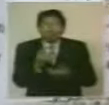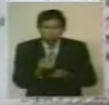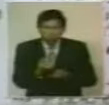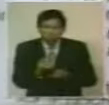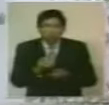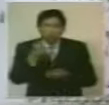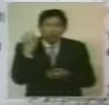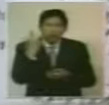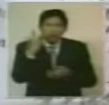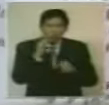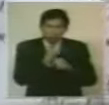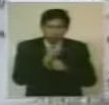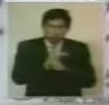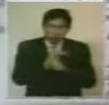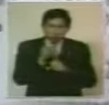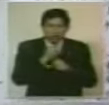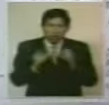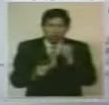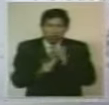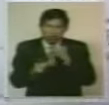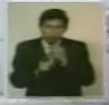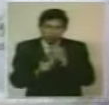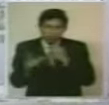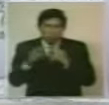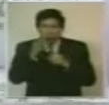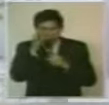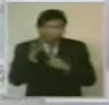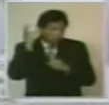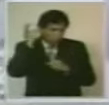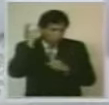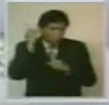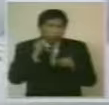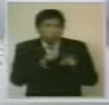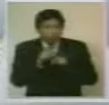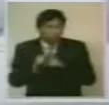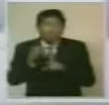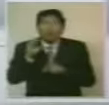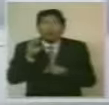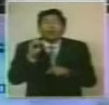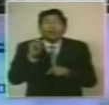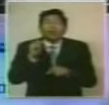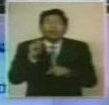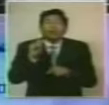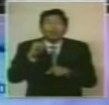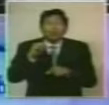por tres ministros y dirigentes indígenas, además del CONAMAC.